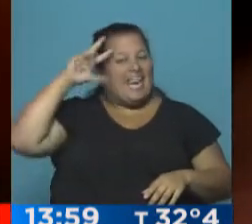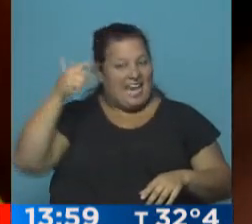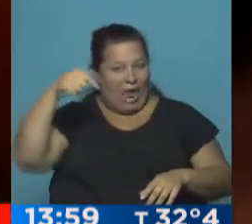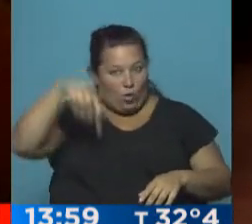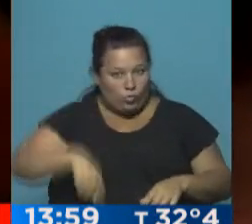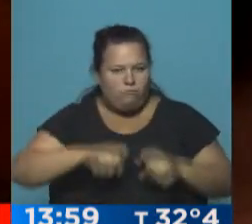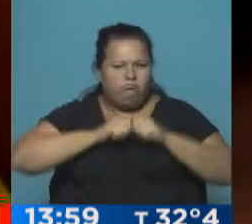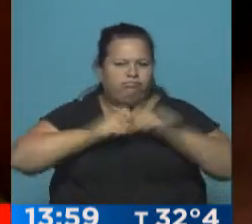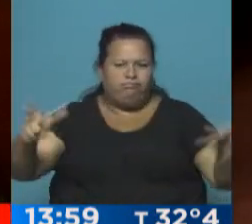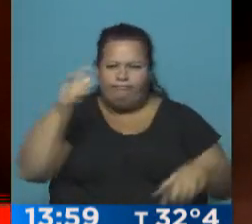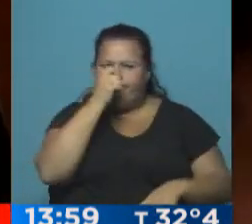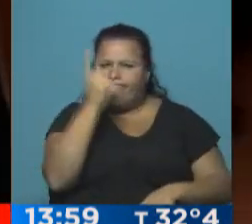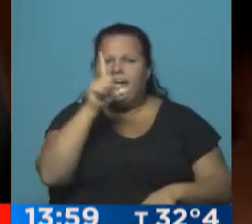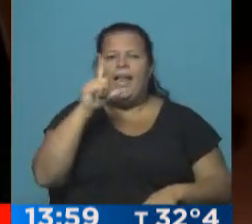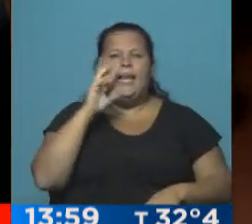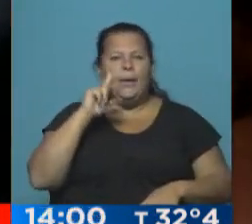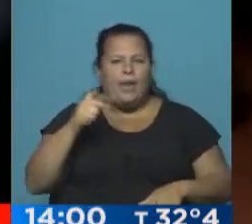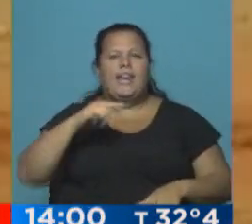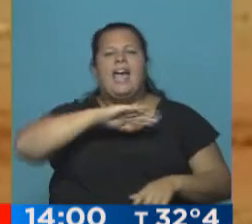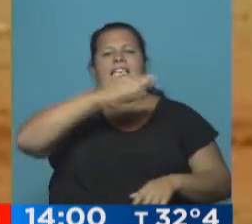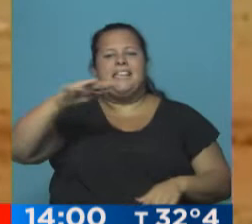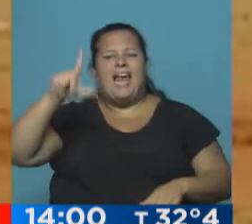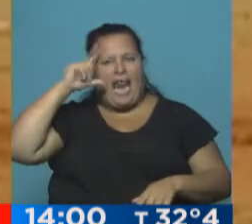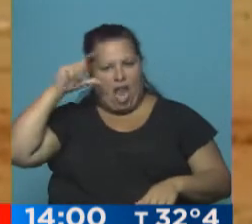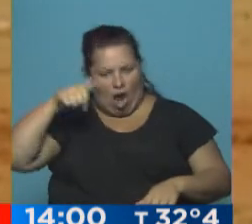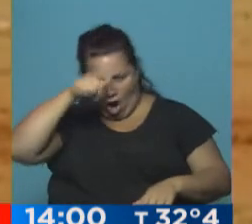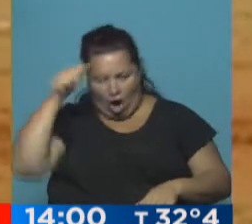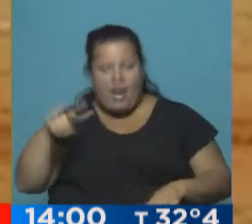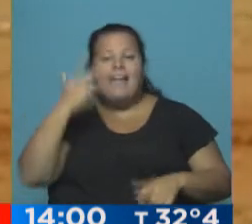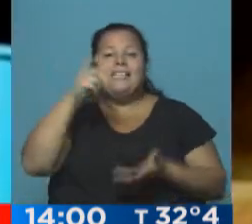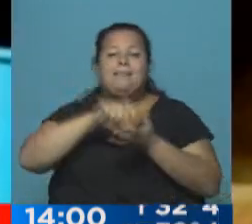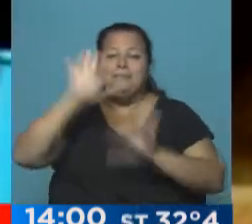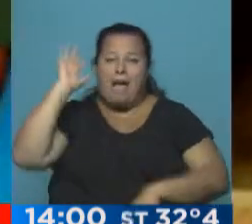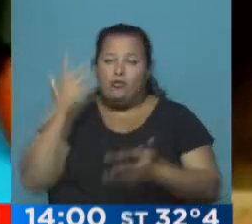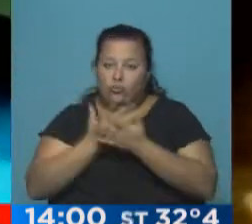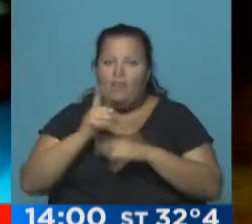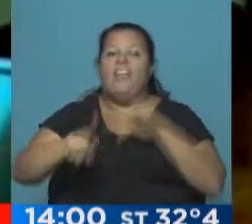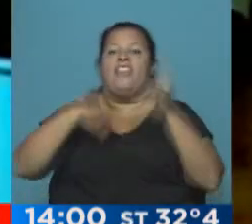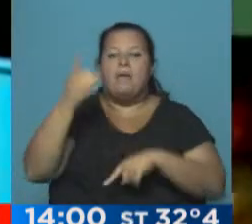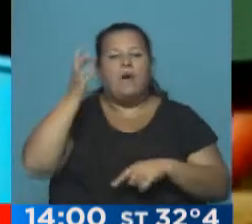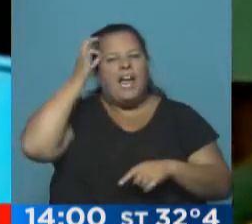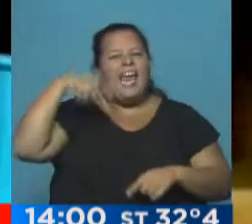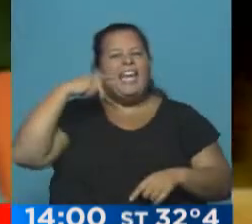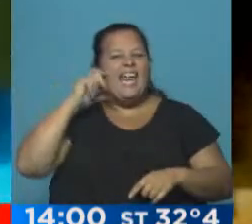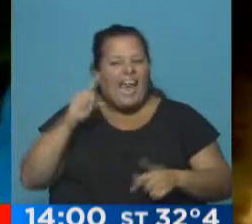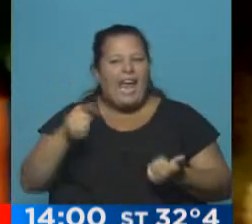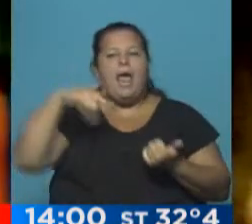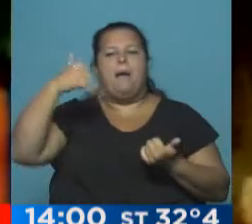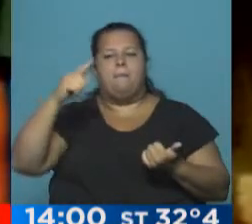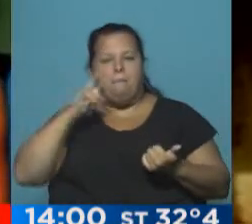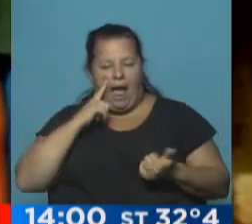se propagó rápidamente a Liberia y Sierra Leona, los 3 países más afectados, y luego a Nigeria y Mali.